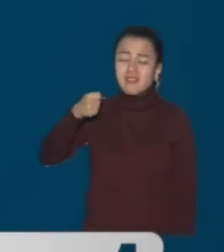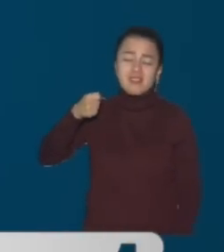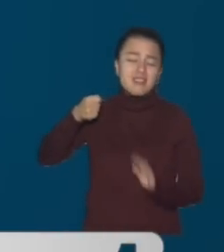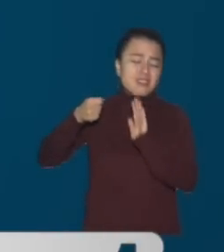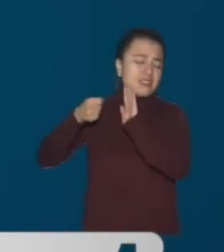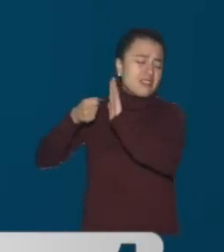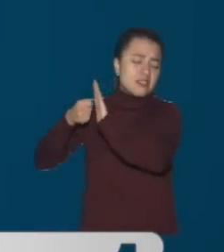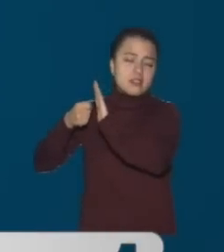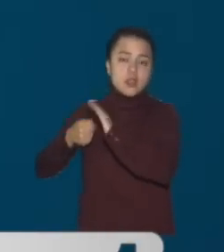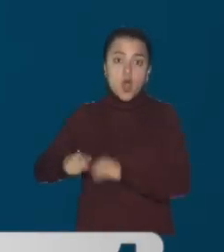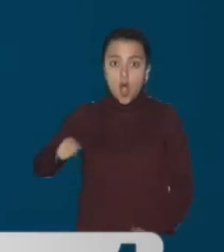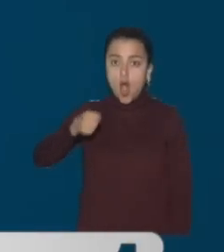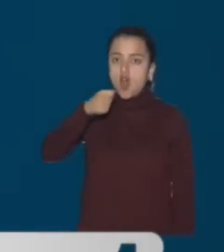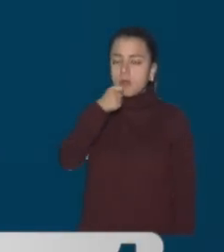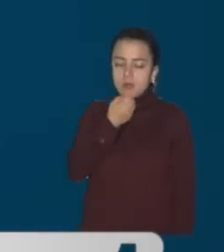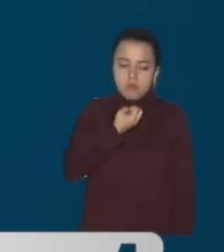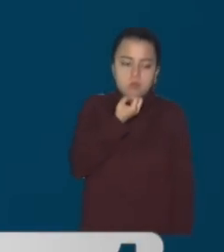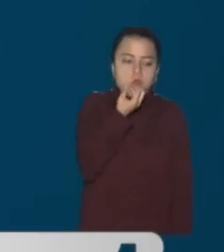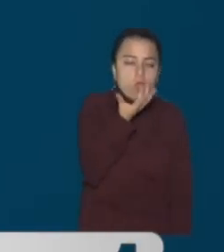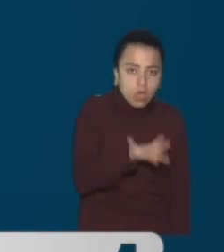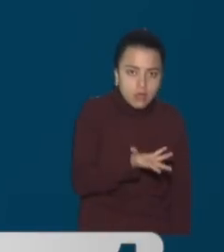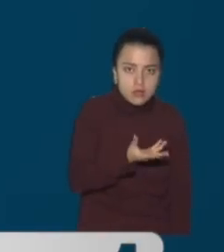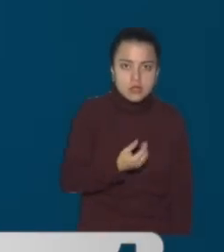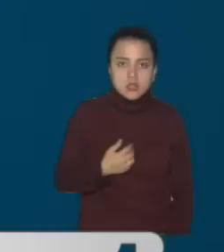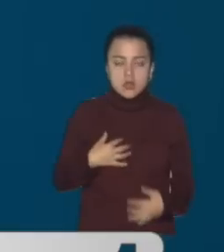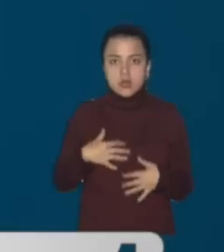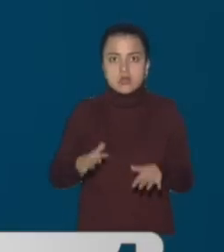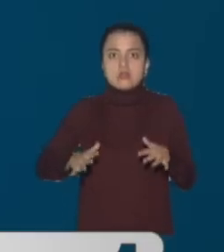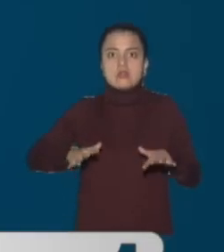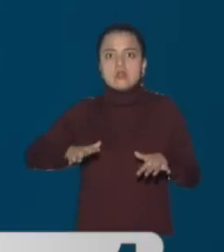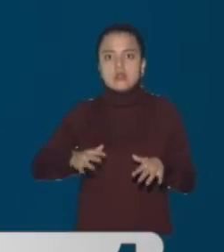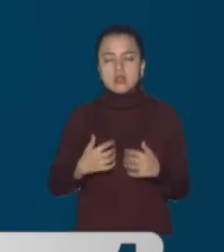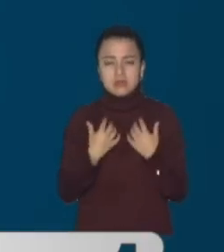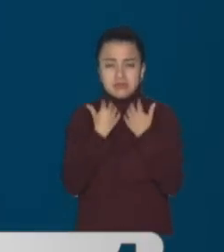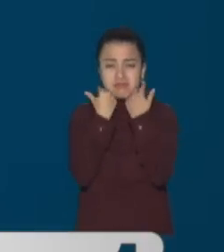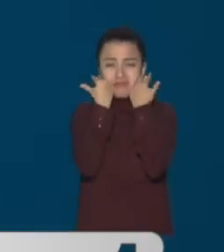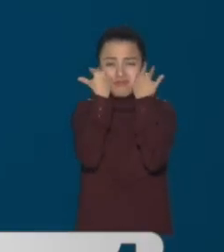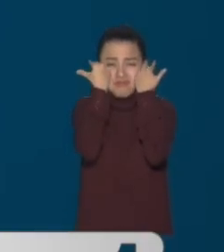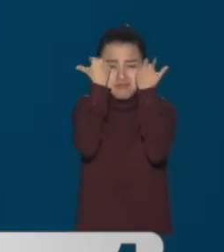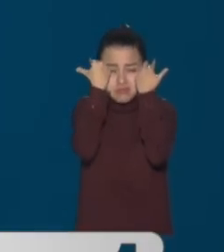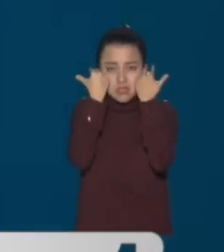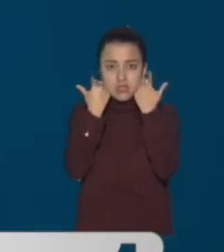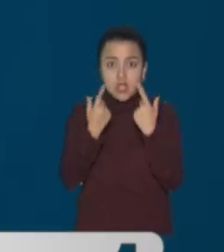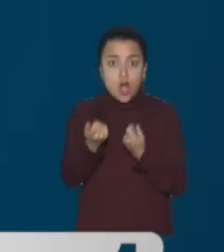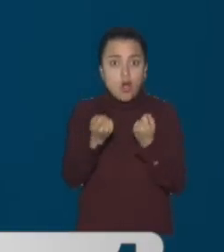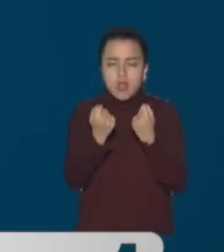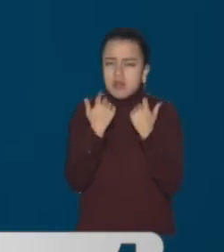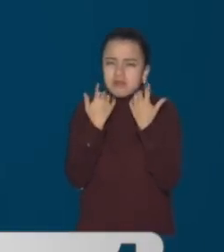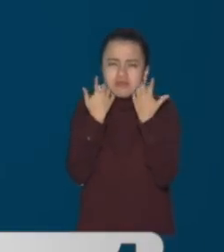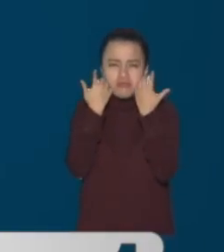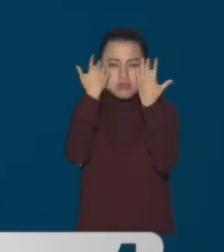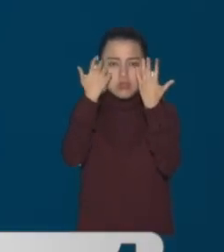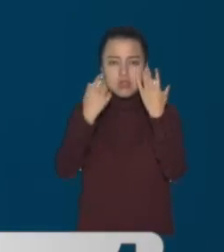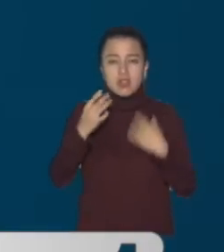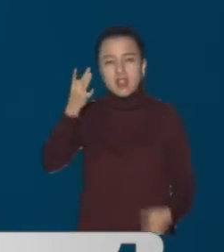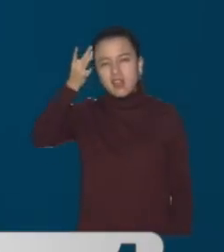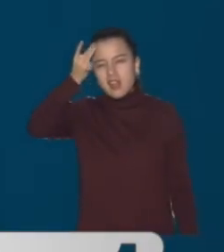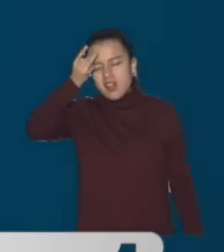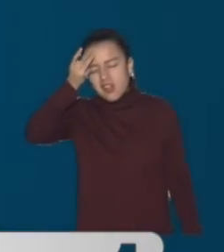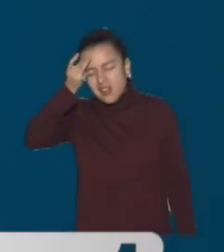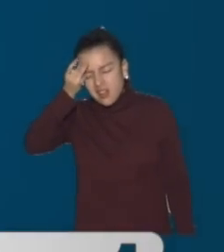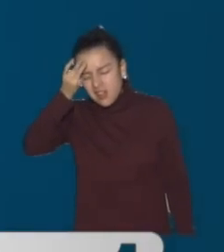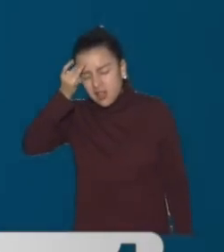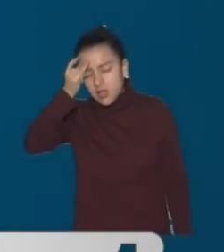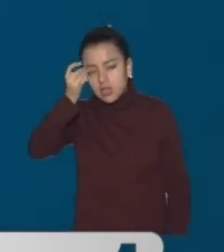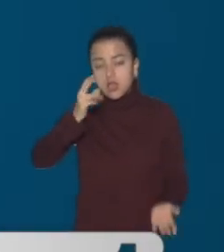todo lo que ingieren, que presentan convulsiones, fiebre que no cede, dolor de cabeza intenso o somnolencia,